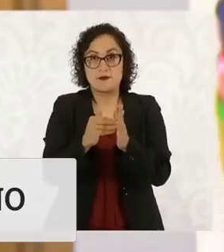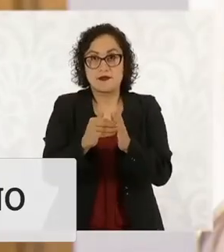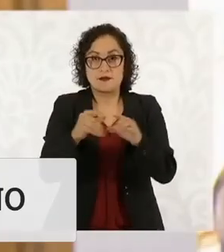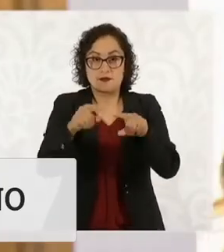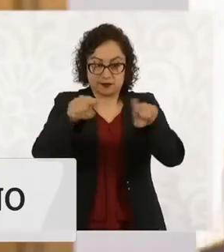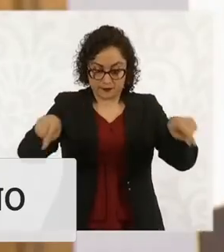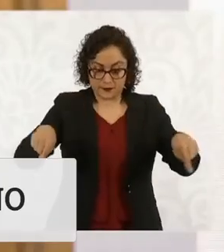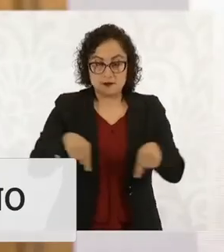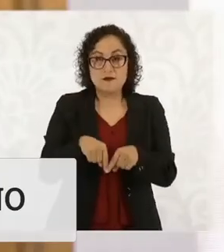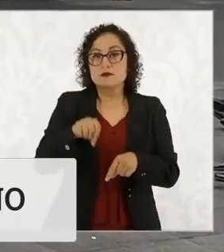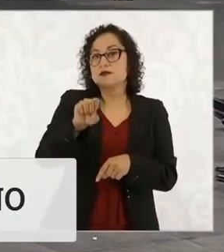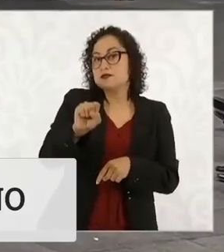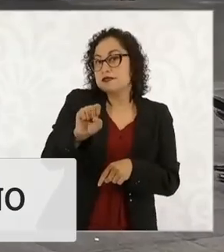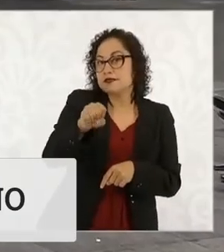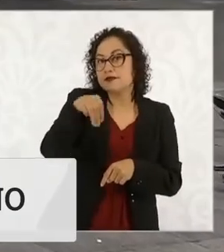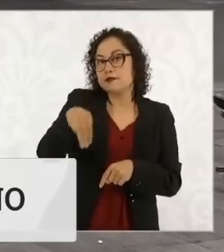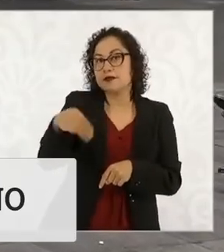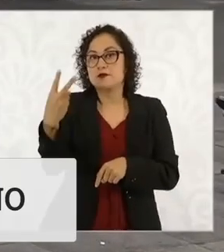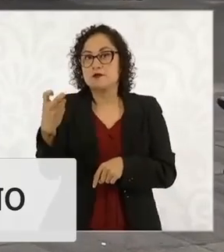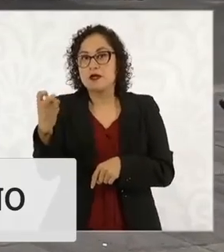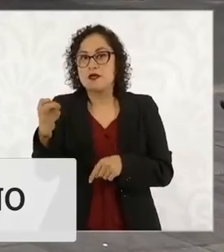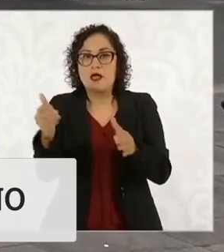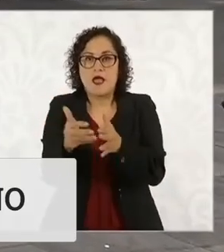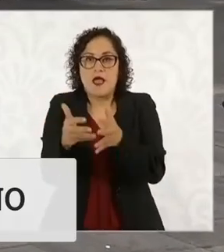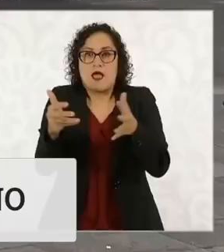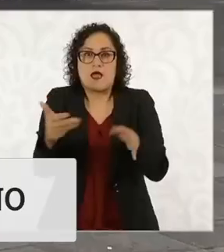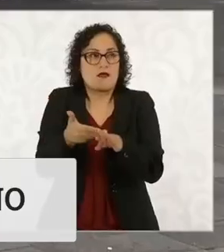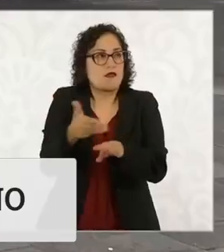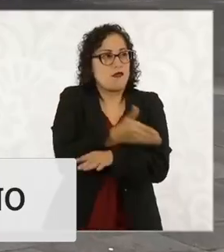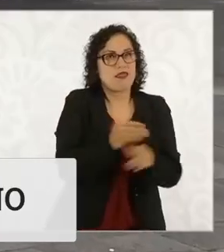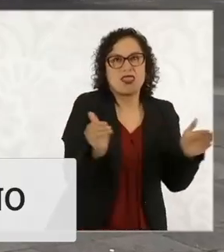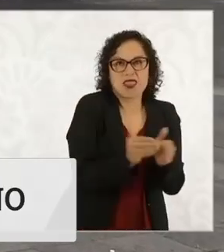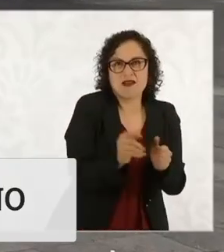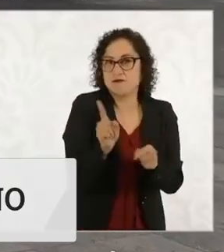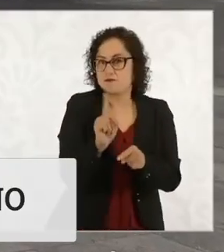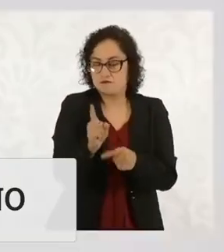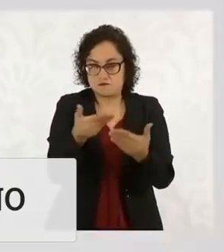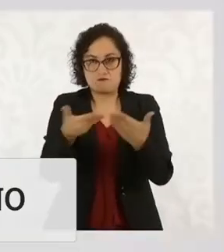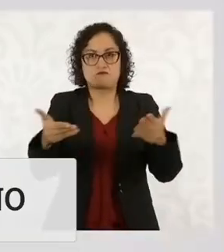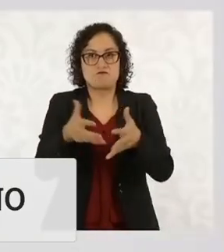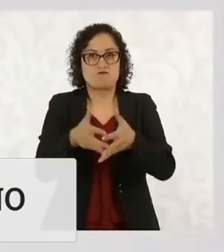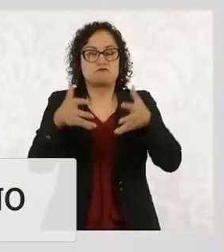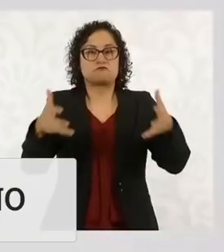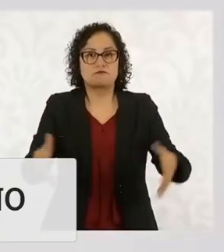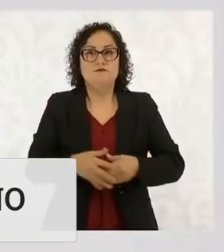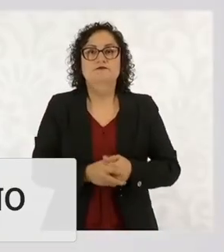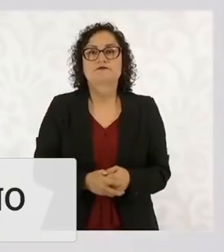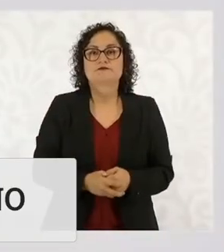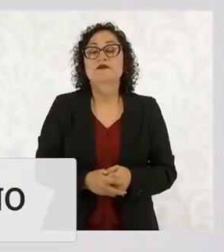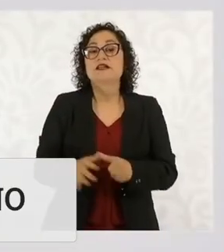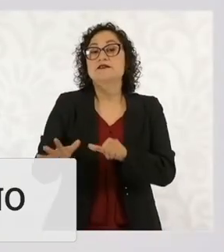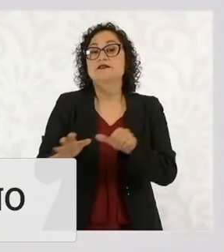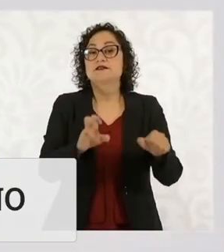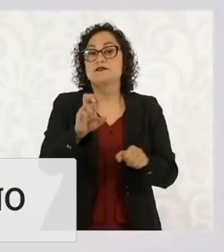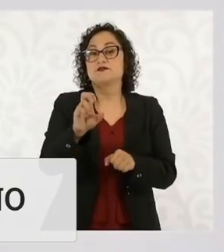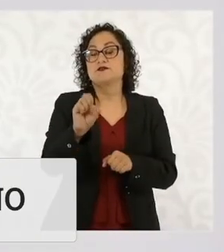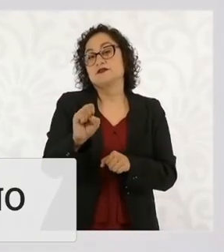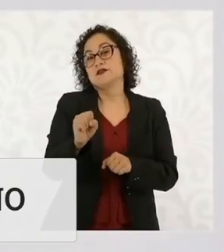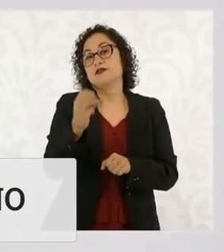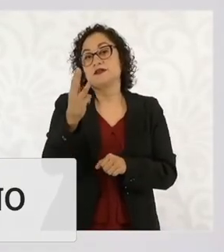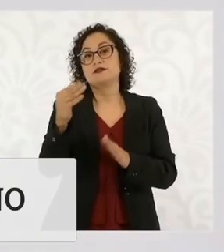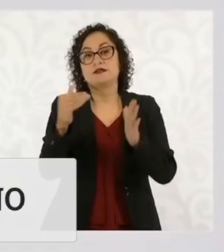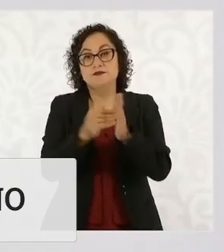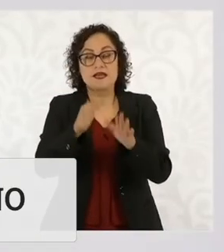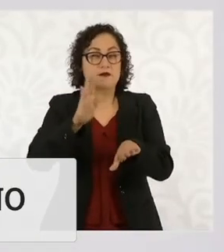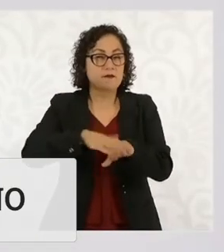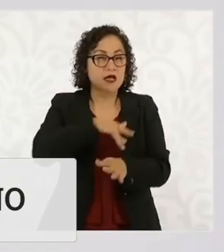metros cuadrados, no los cajoncitos que se hacían antes. Se han otorgado 236,000 apoyos y créditos de